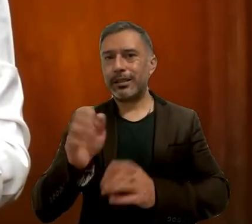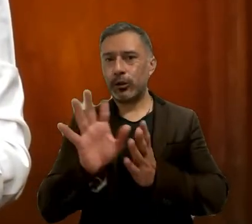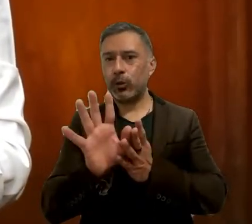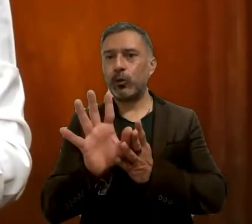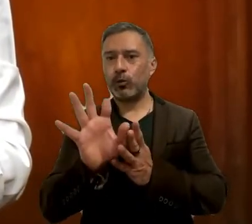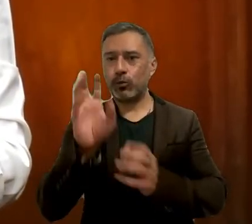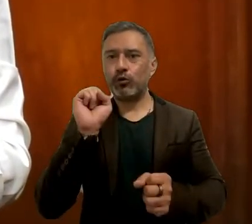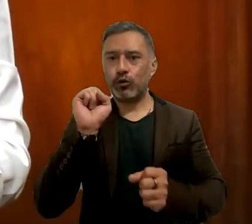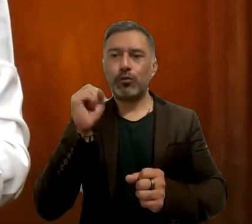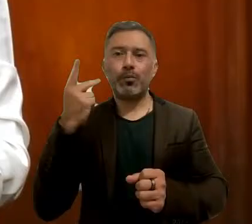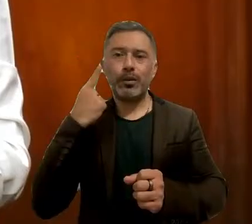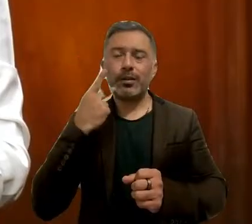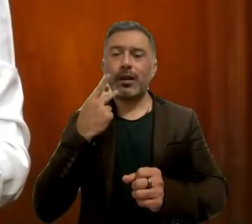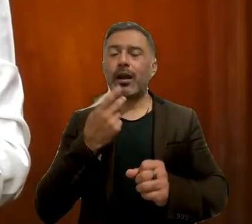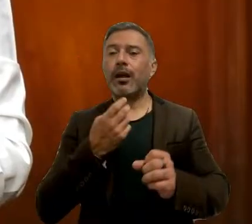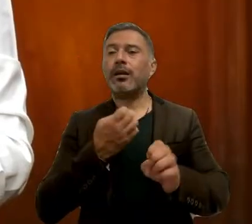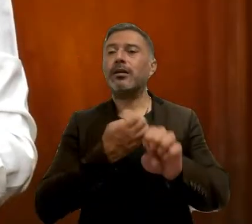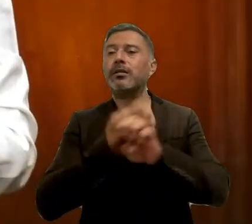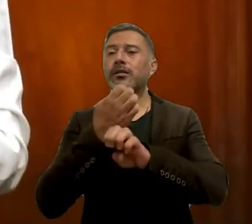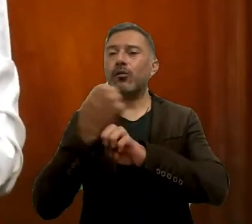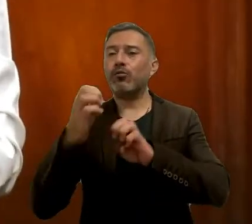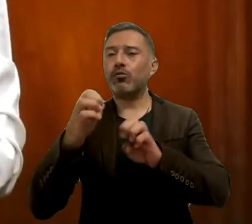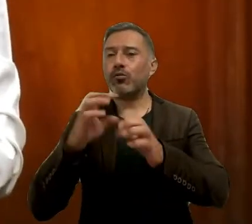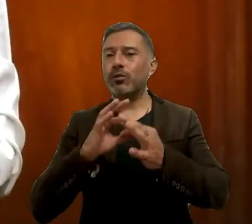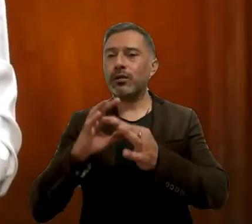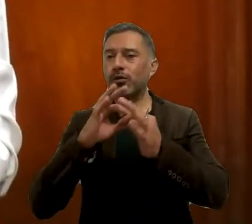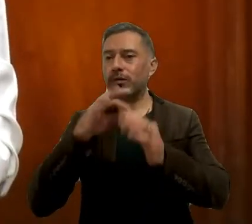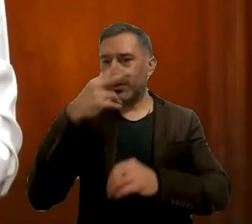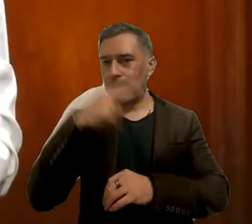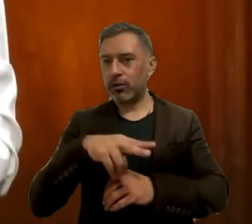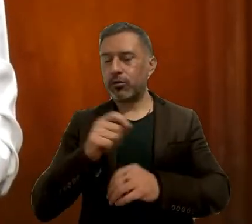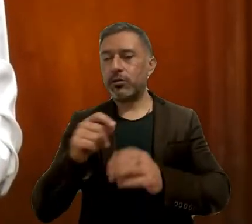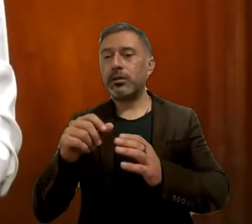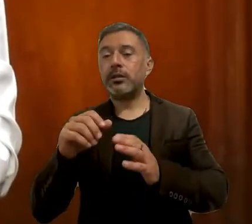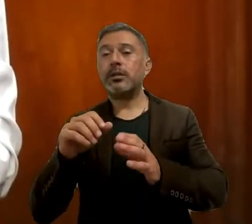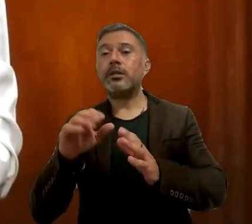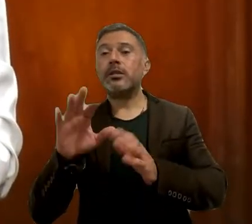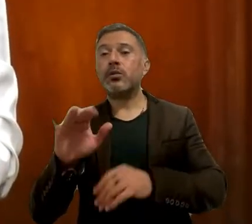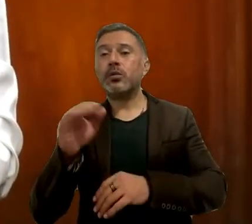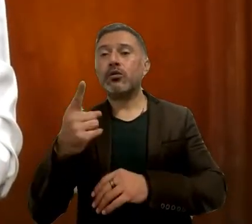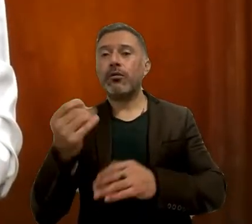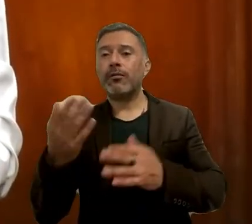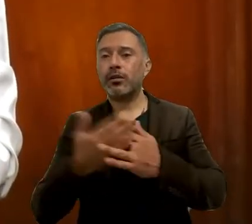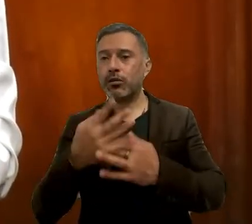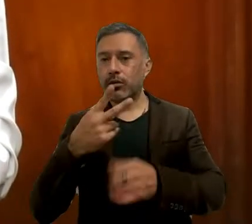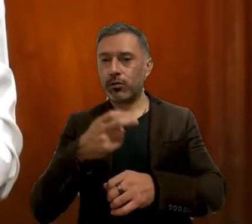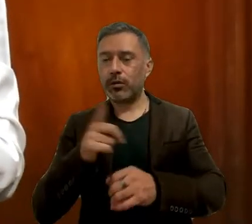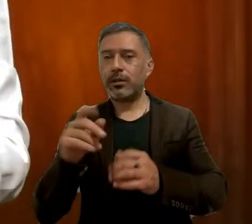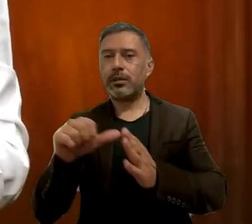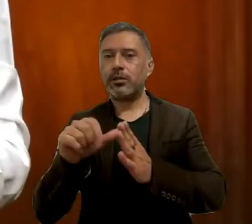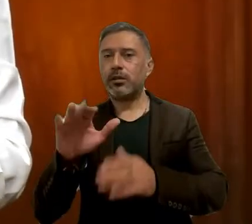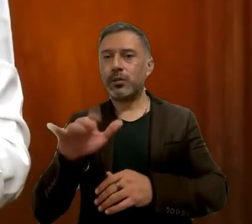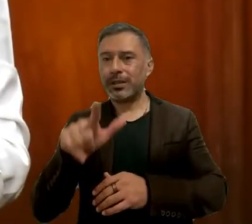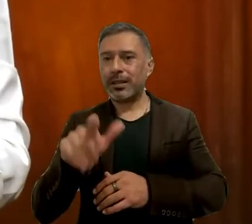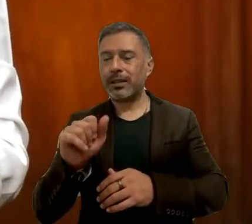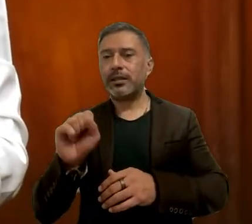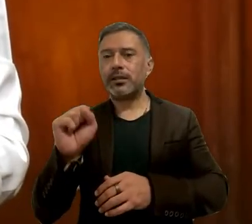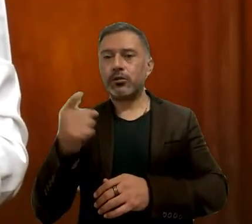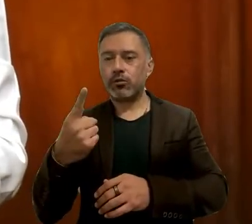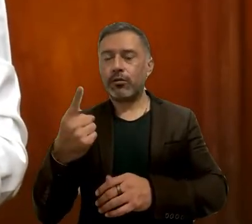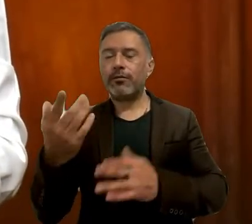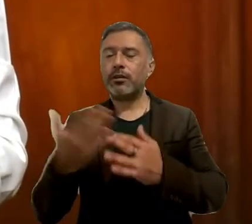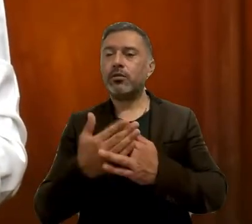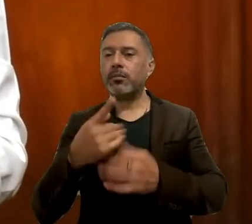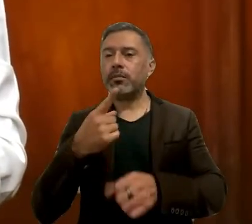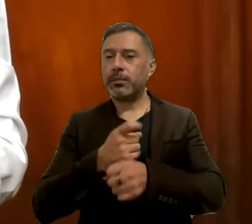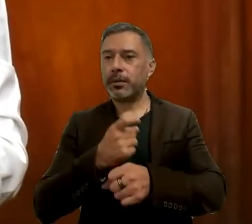Constitución Política de los Estados Unidos Mexicanos, 51, fracción segunda, 57, 61, fracción